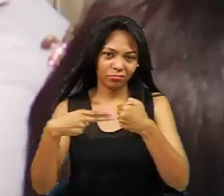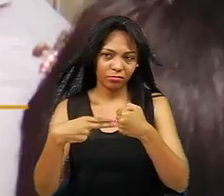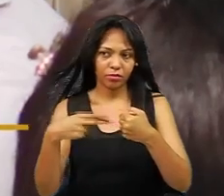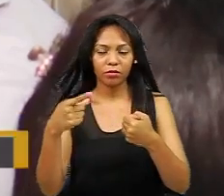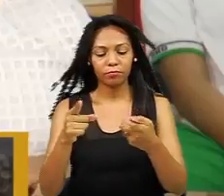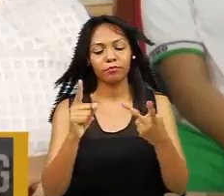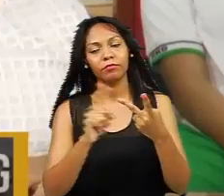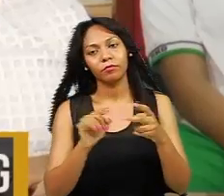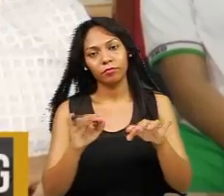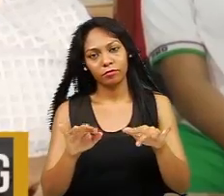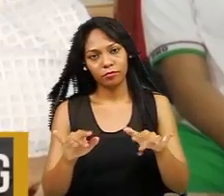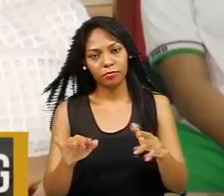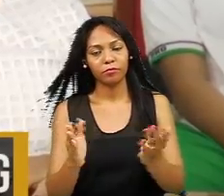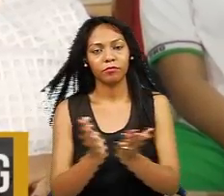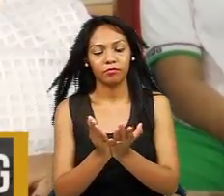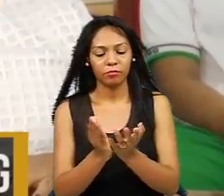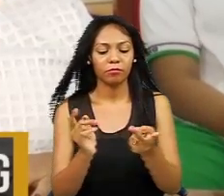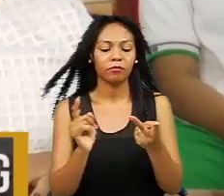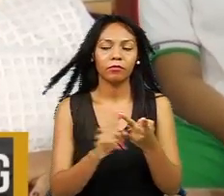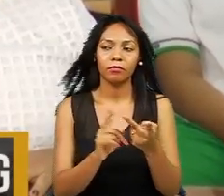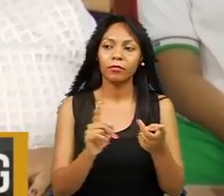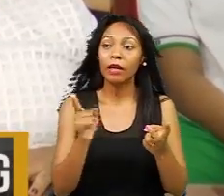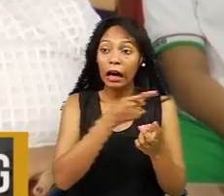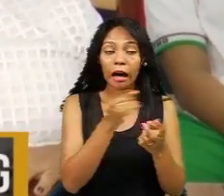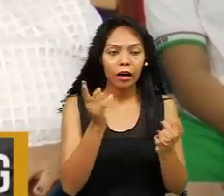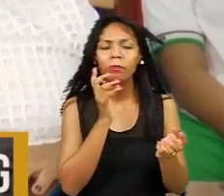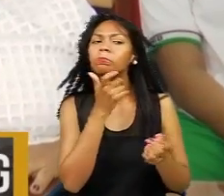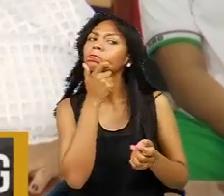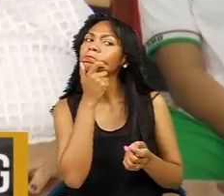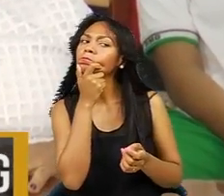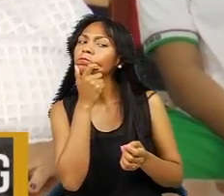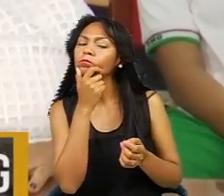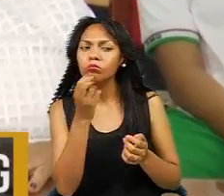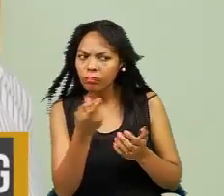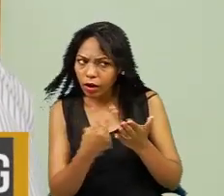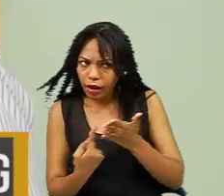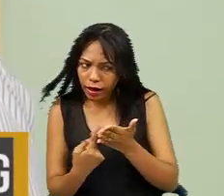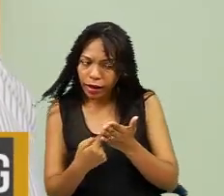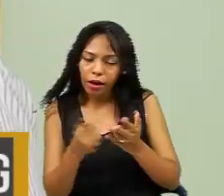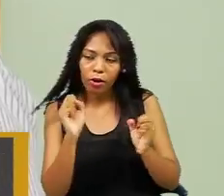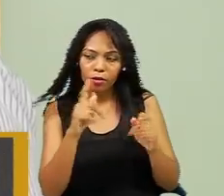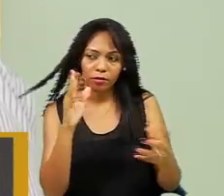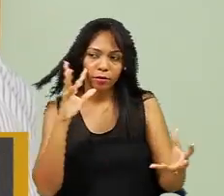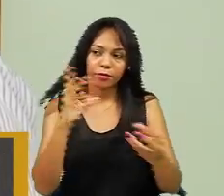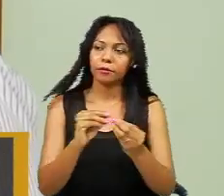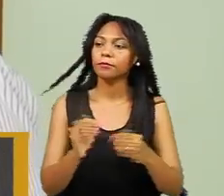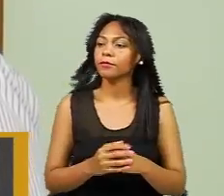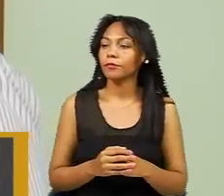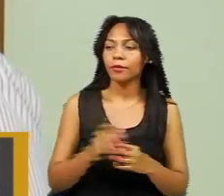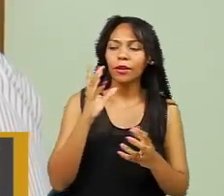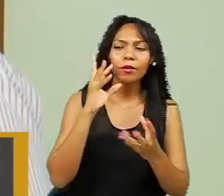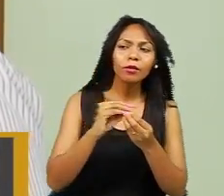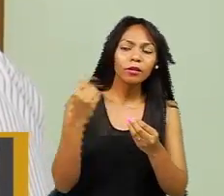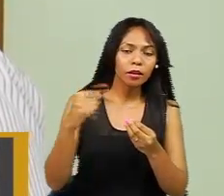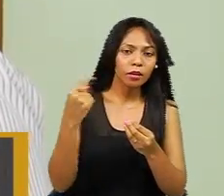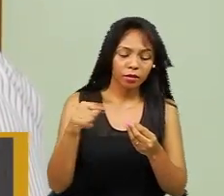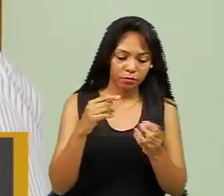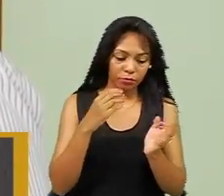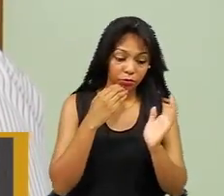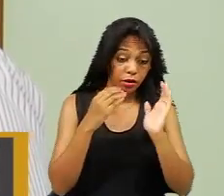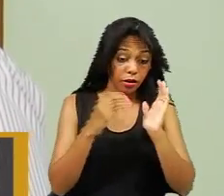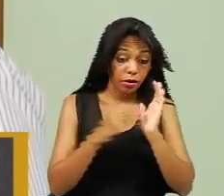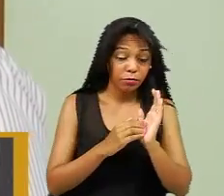Secretaría de Educación concluyeron los compromisos requeridos por los estudiantes. Y acordamos que se trabajará en conjunto para mejorar